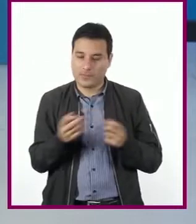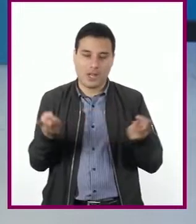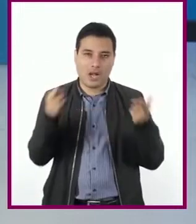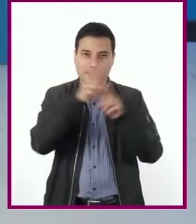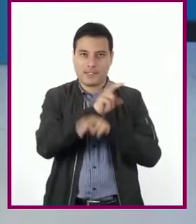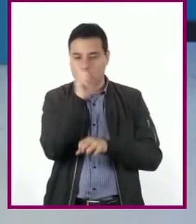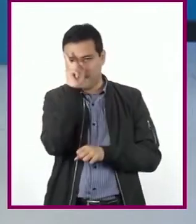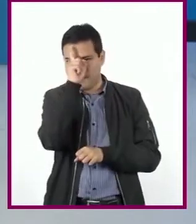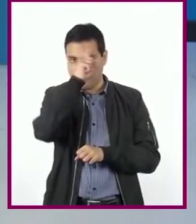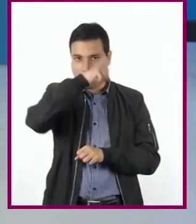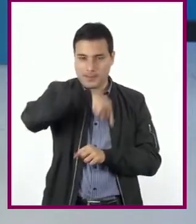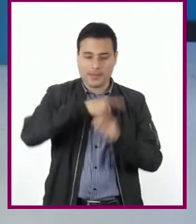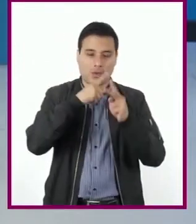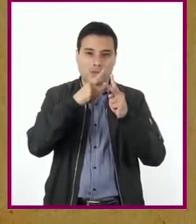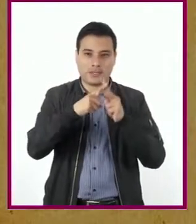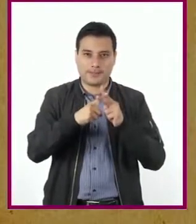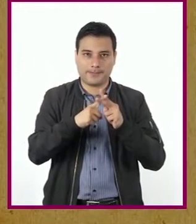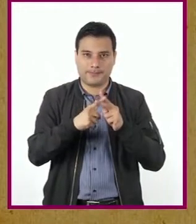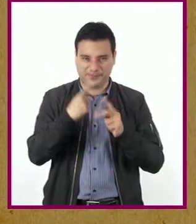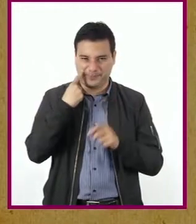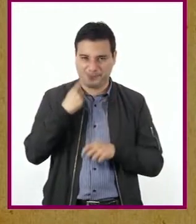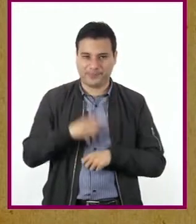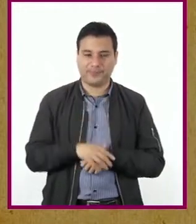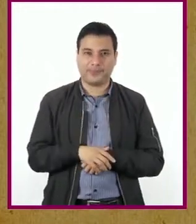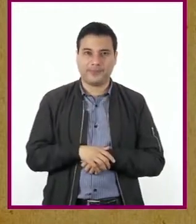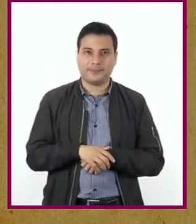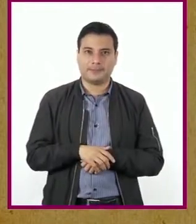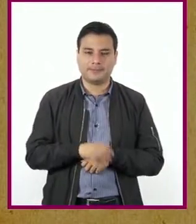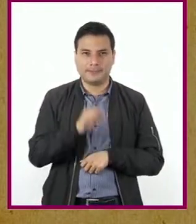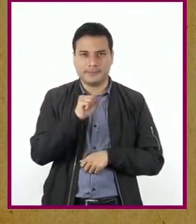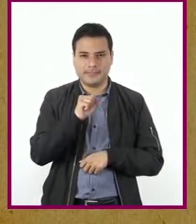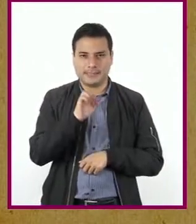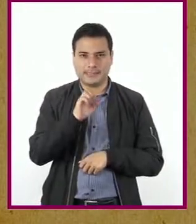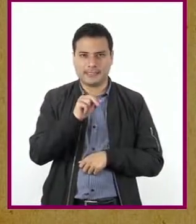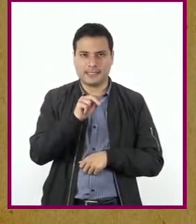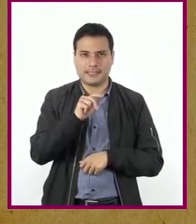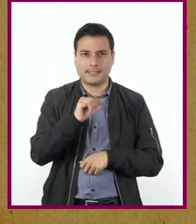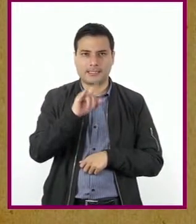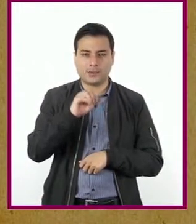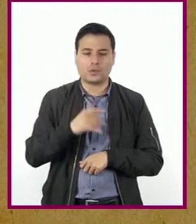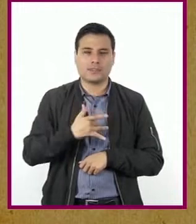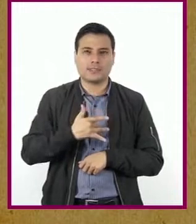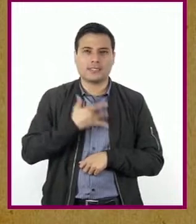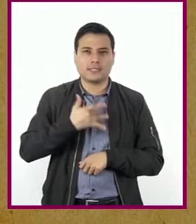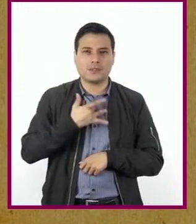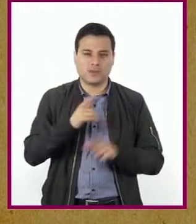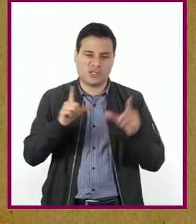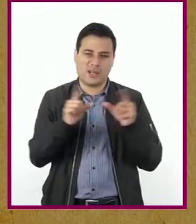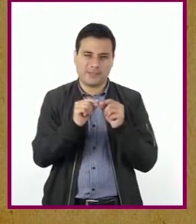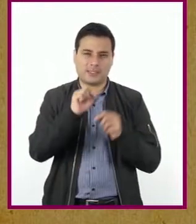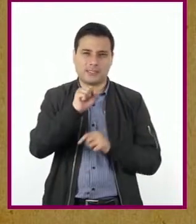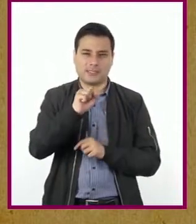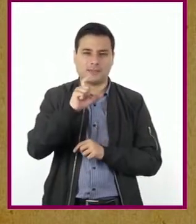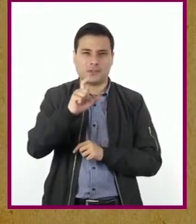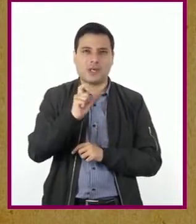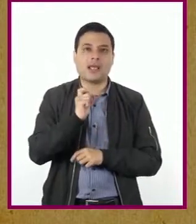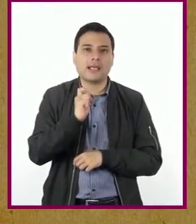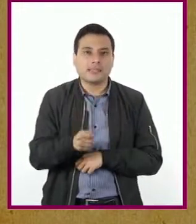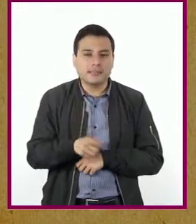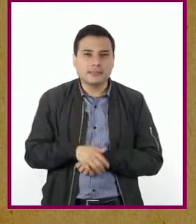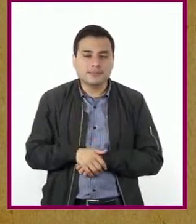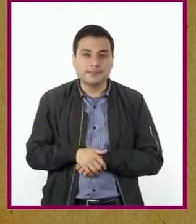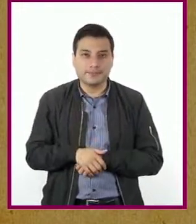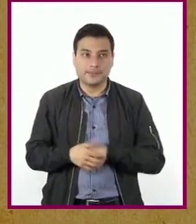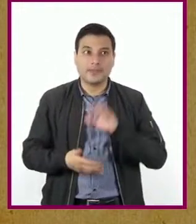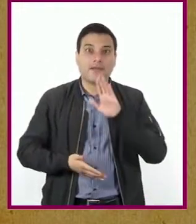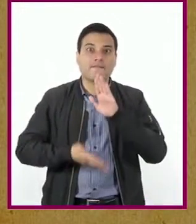o sea, de aquí para acá. Sentido. El sentido se representa con la letra S mayúscula. Es el lugar hacia donde se